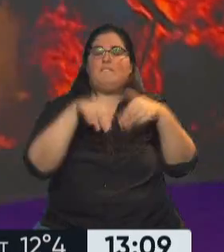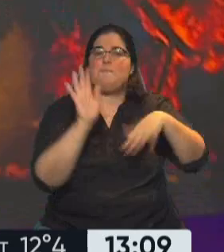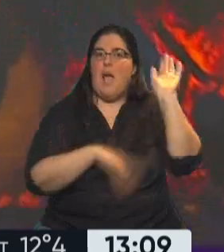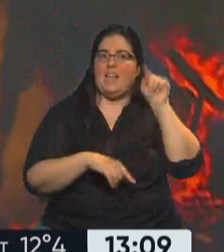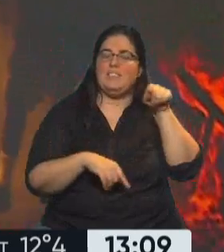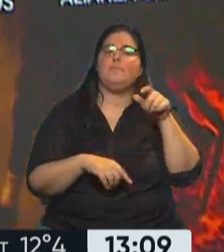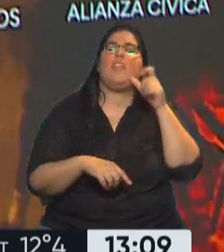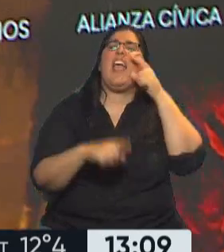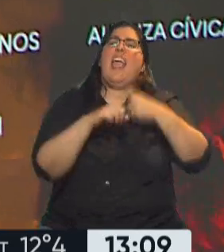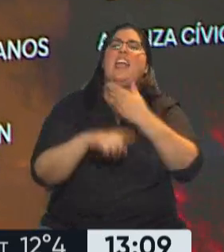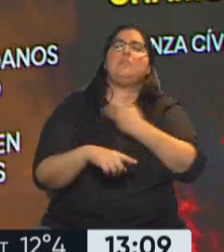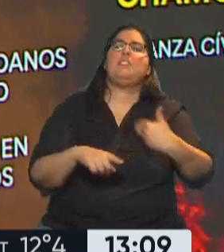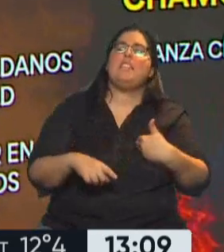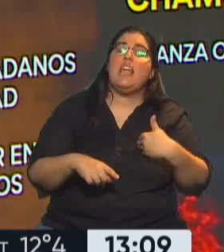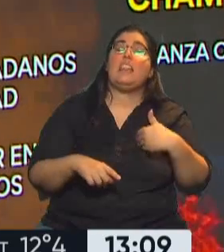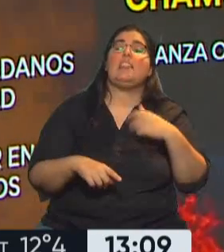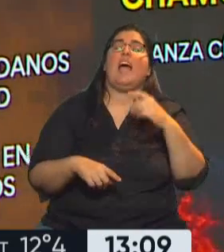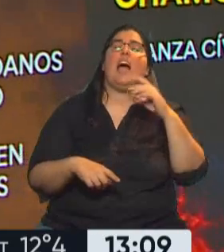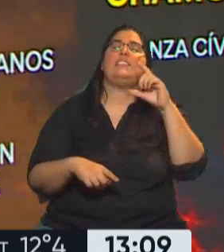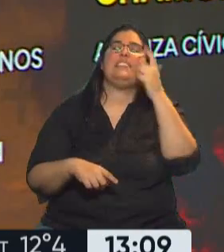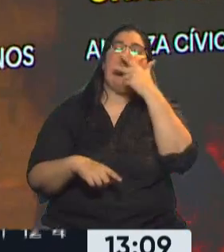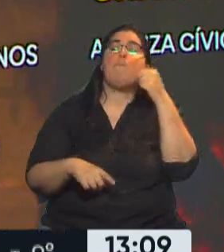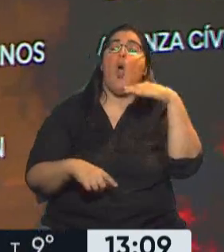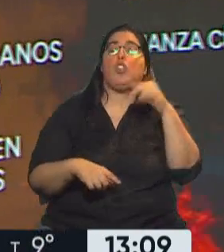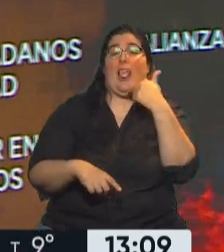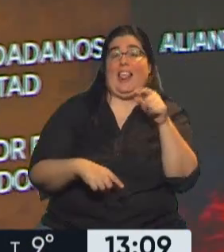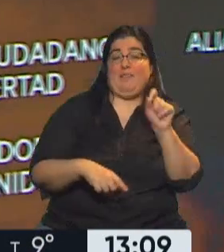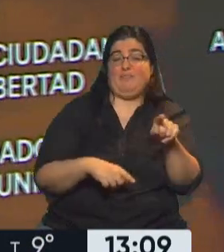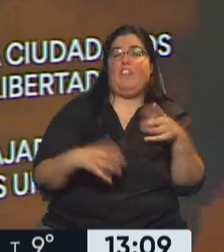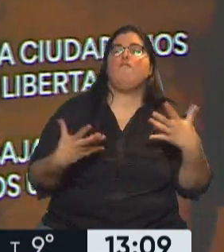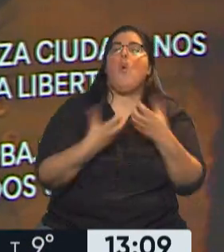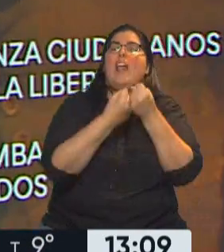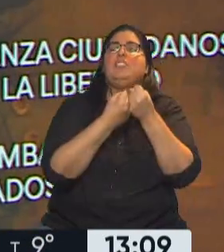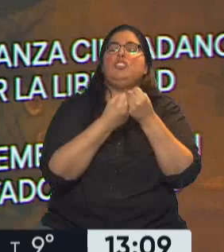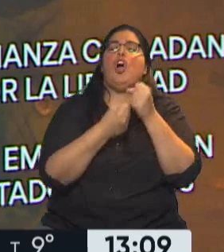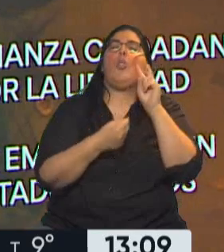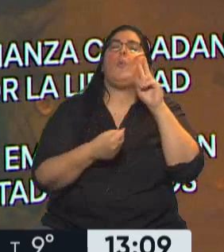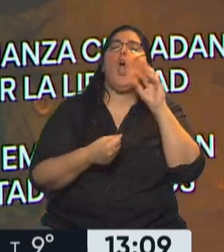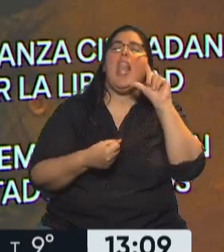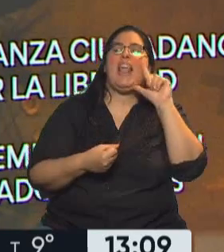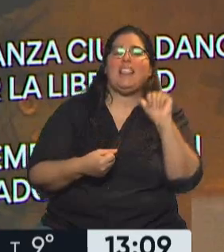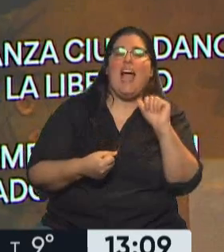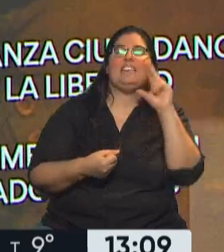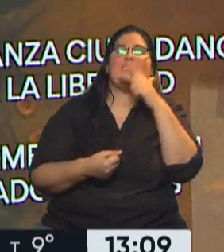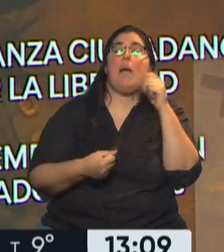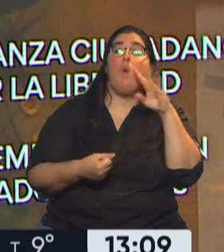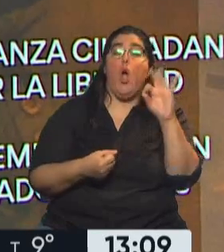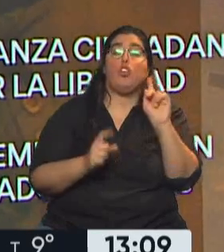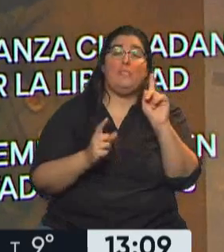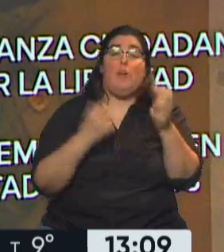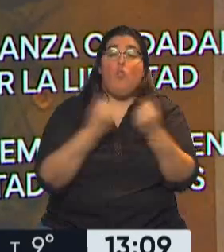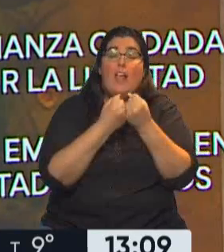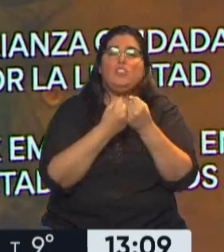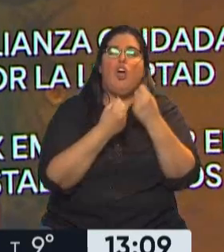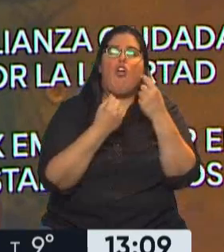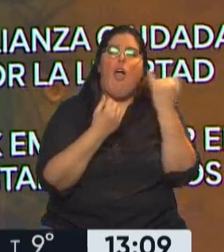la expresidenta Violeta Barrio de Chamorro. Además, la Fundación Violeta Barrio de Chamorro es la que está investigada por lavado de dinero